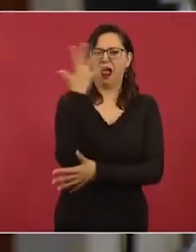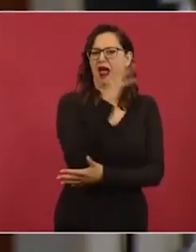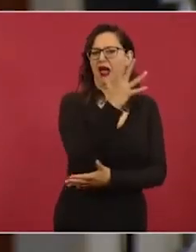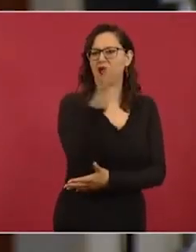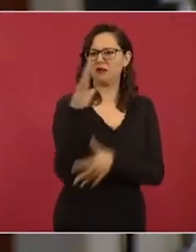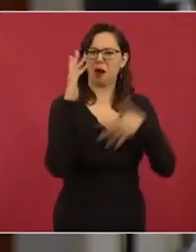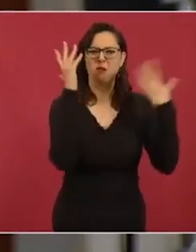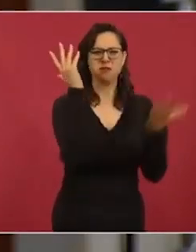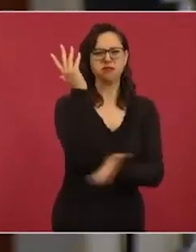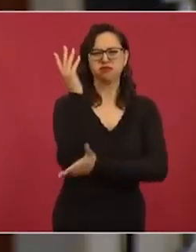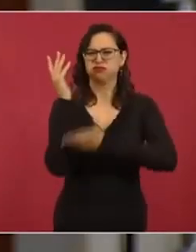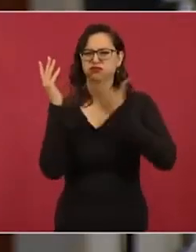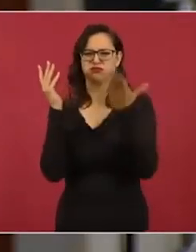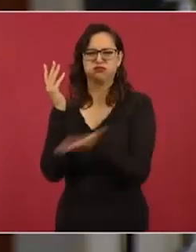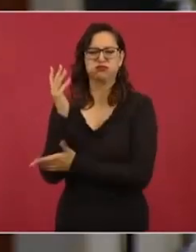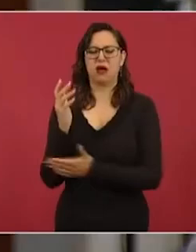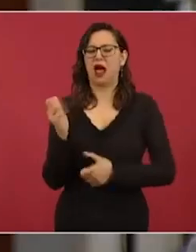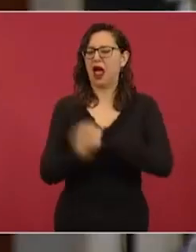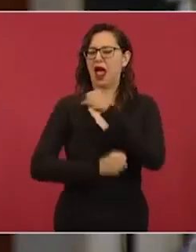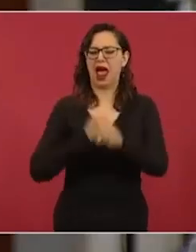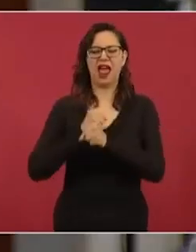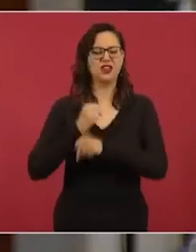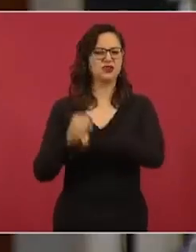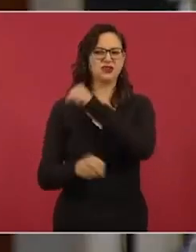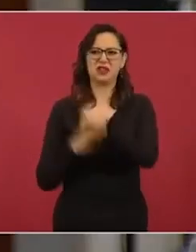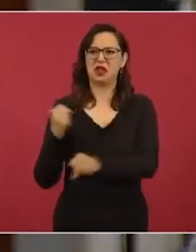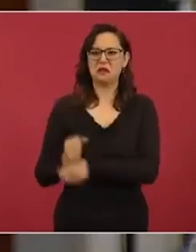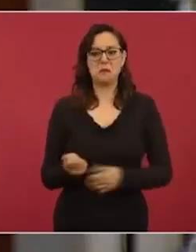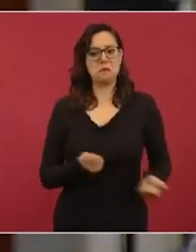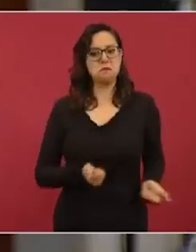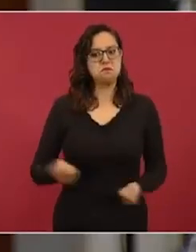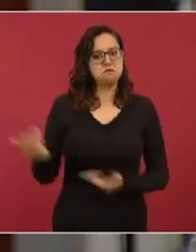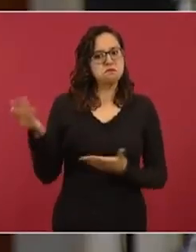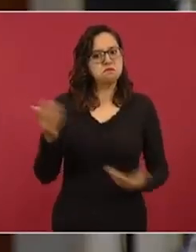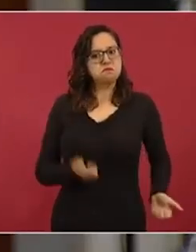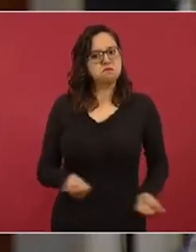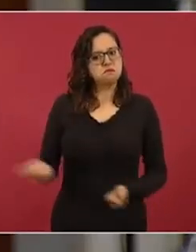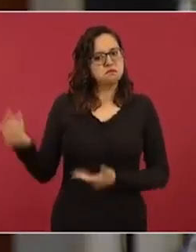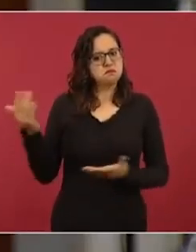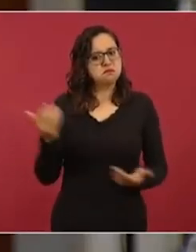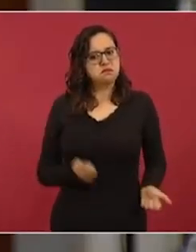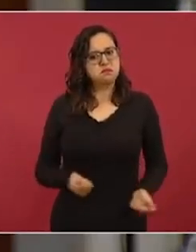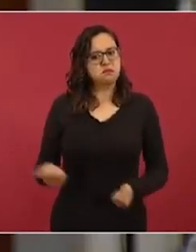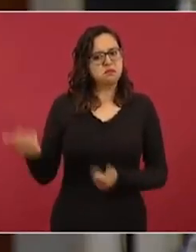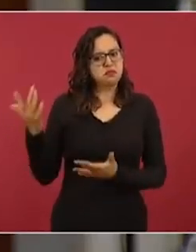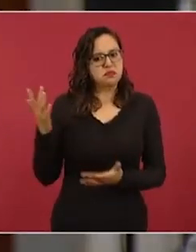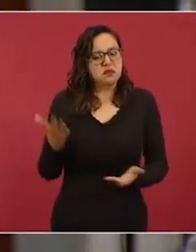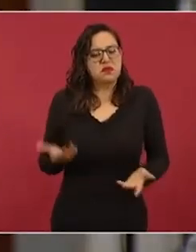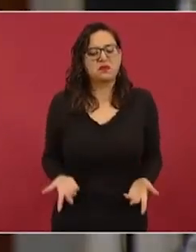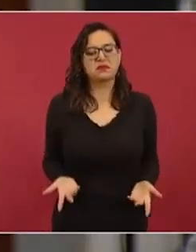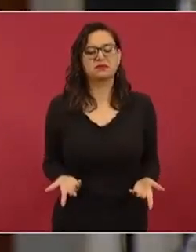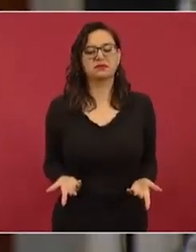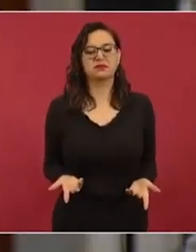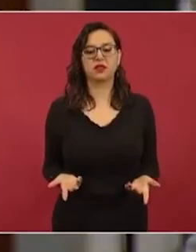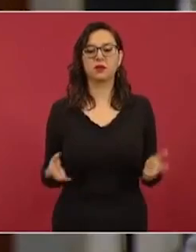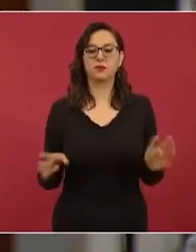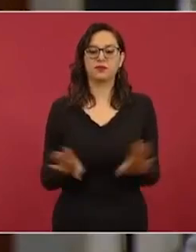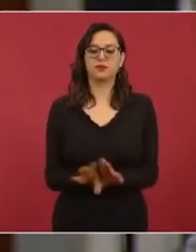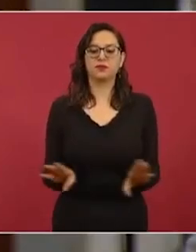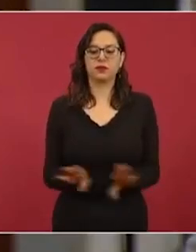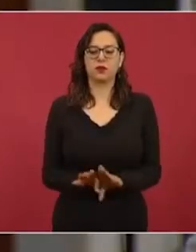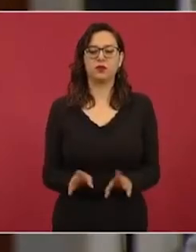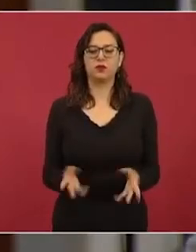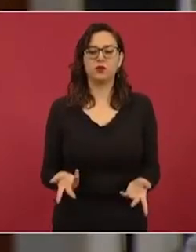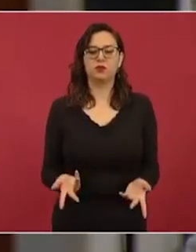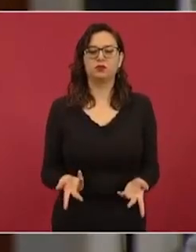y el árbol de Chico Zapote, donde se saca el chicle, que ya no, el chicle que hay